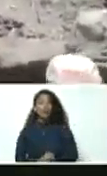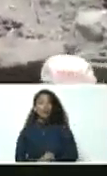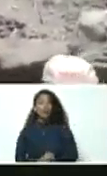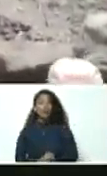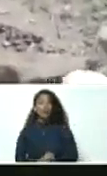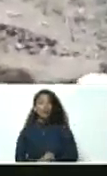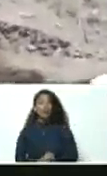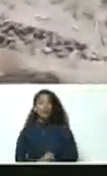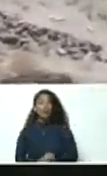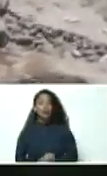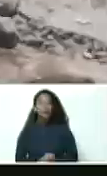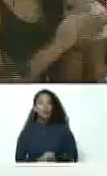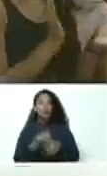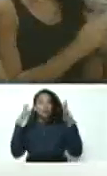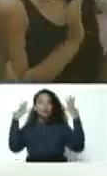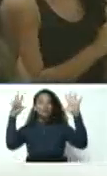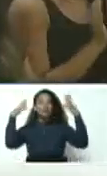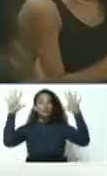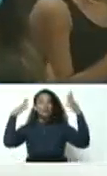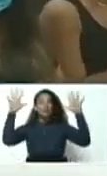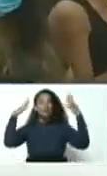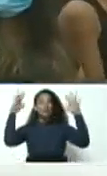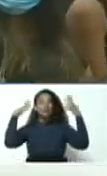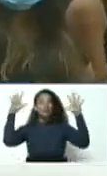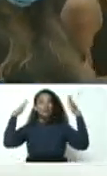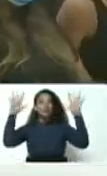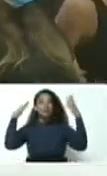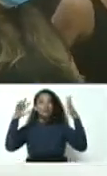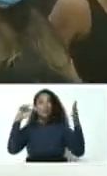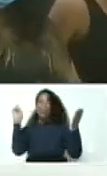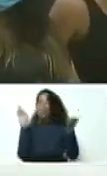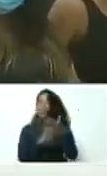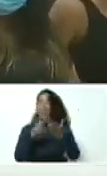Otro aplauso, vale. Jason, de verdad,